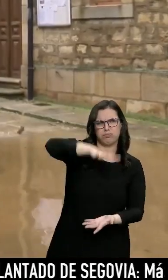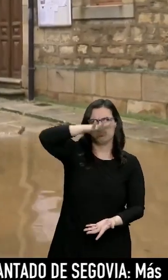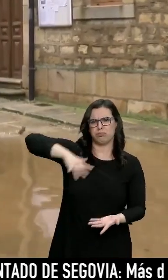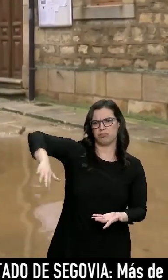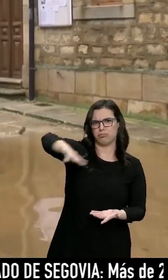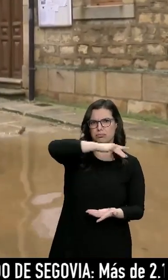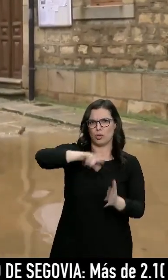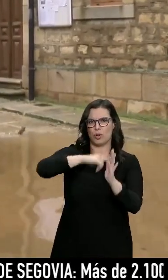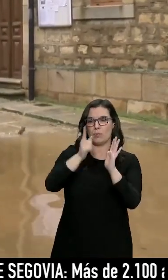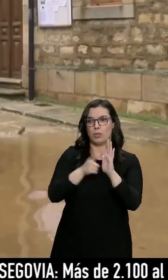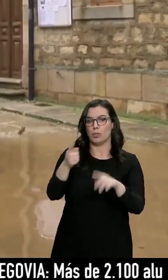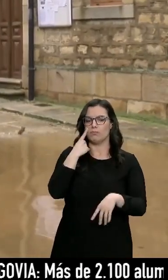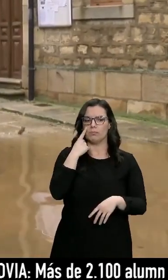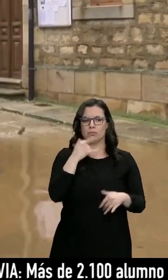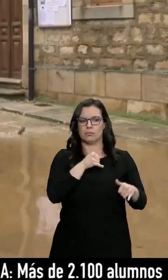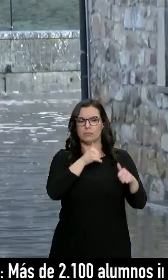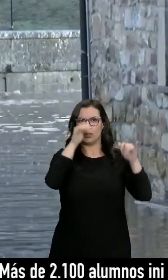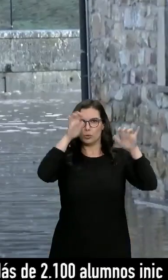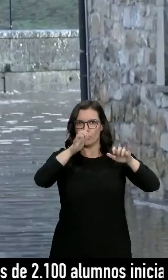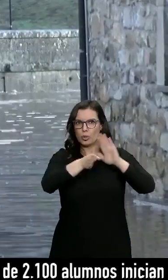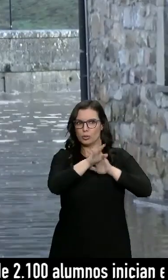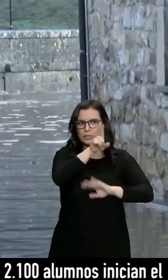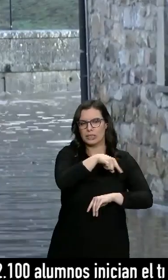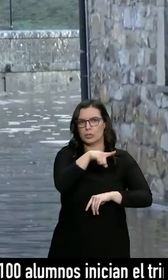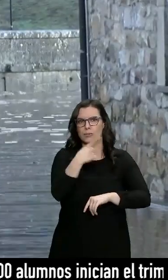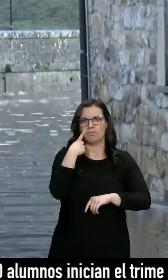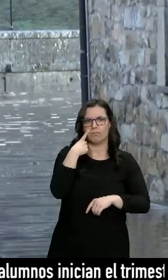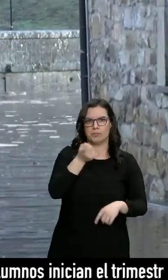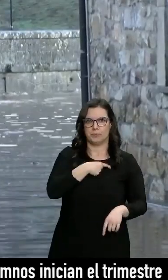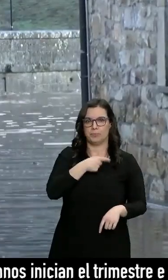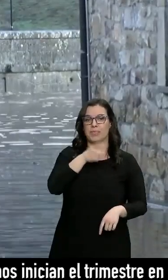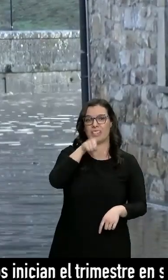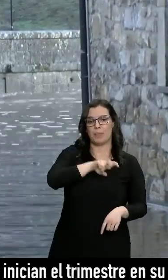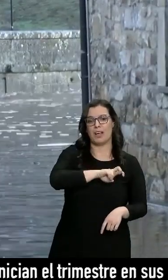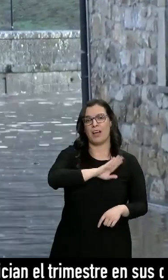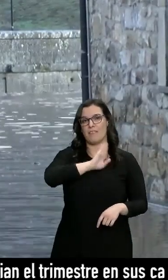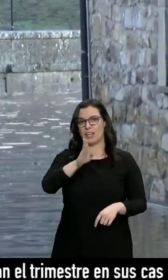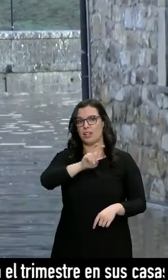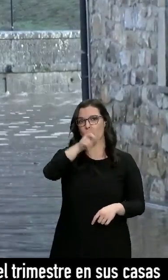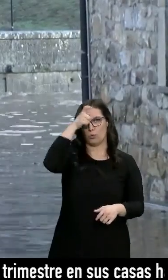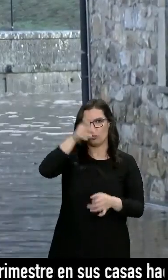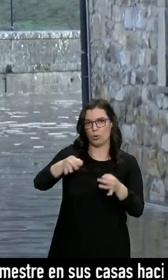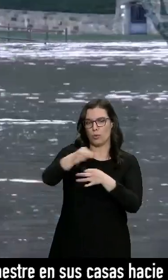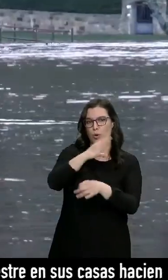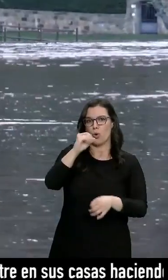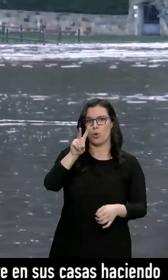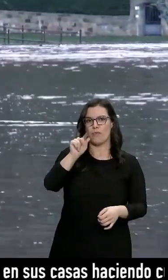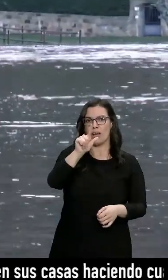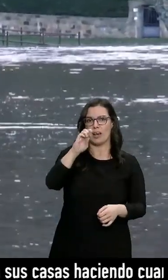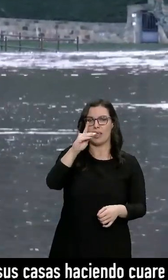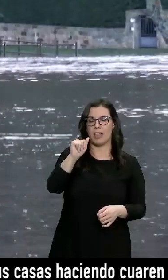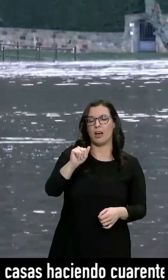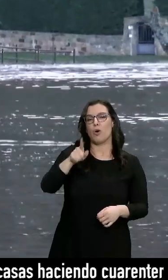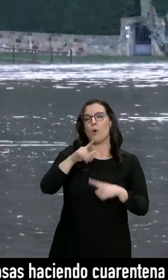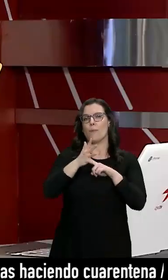vecinos siguen pendientes de la evolución de las lluvias, inundaciones que también afectan a otros municipios como Covaleda o Molinos de Duero.